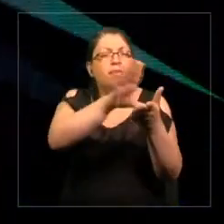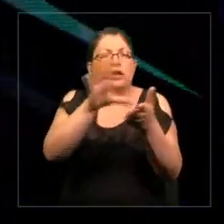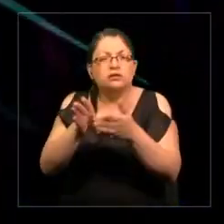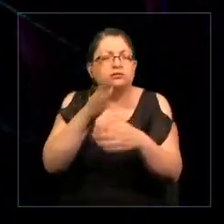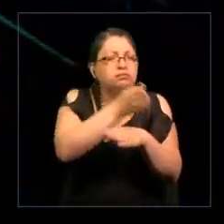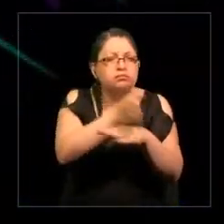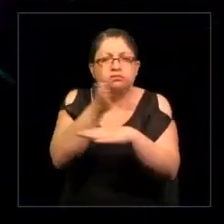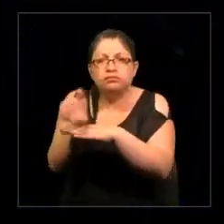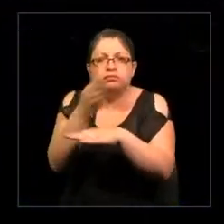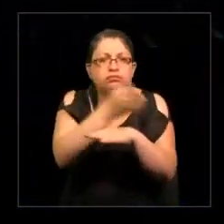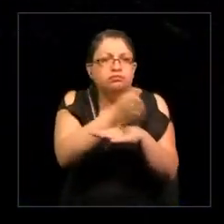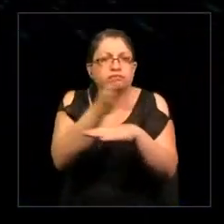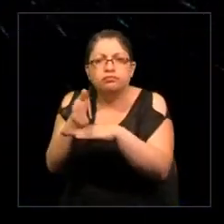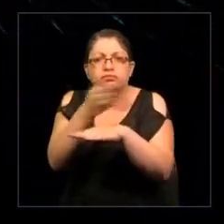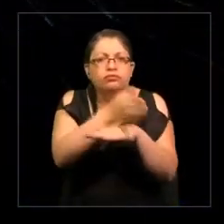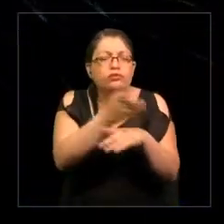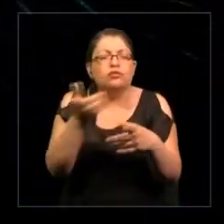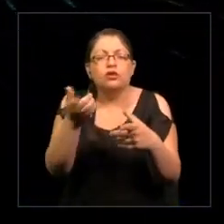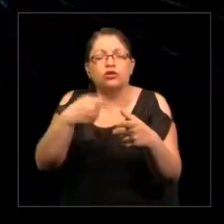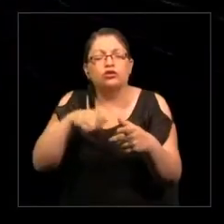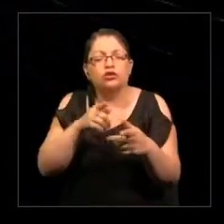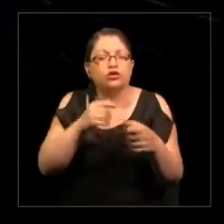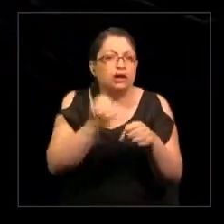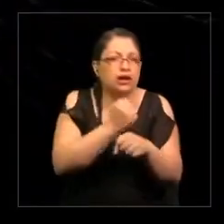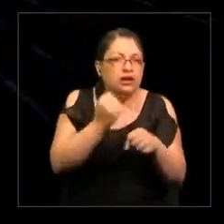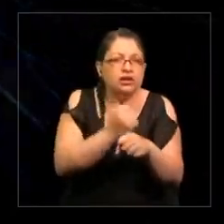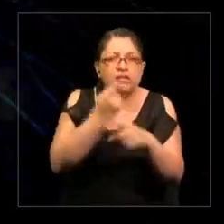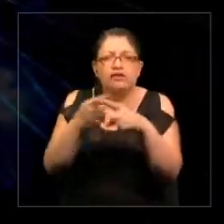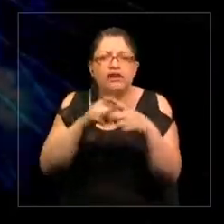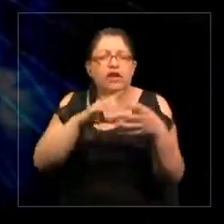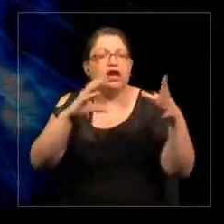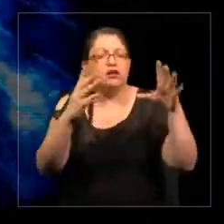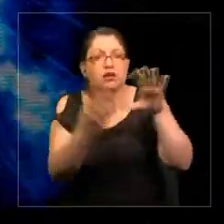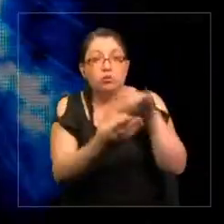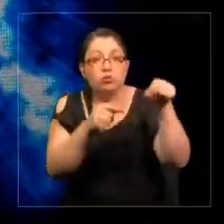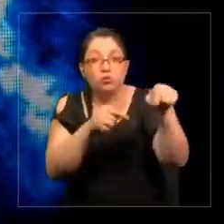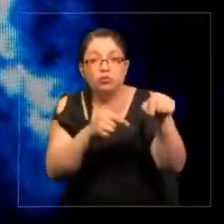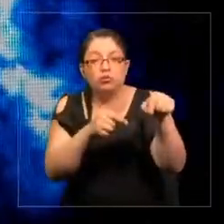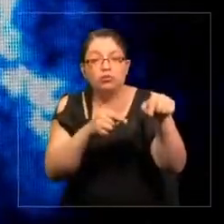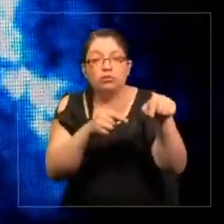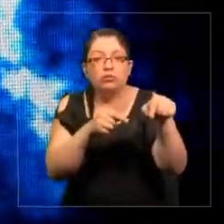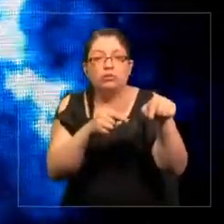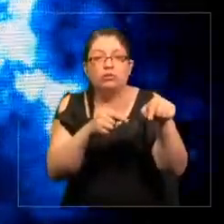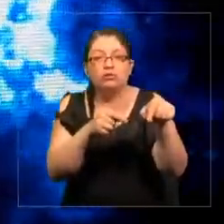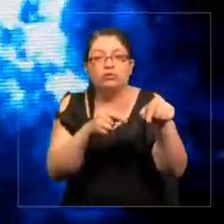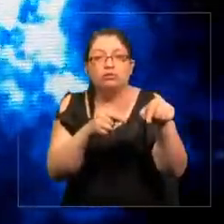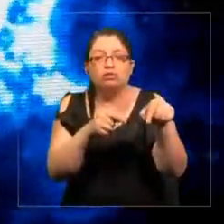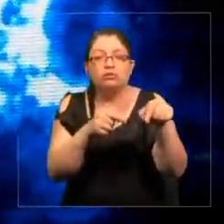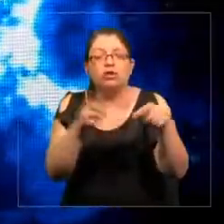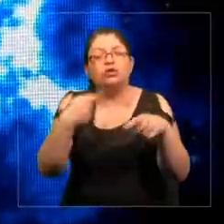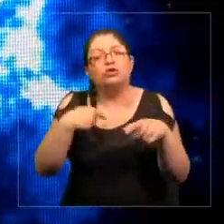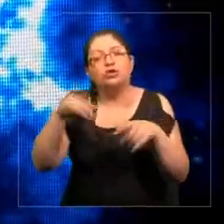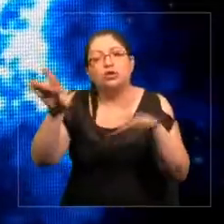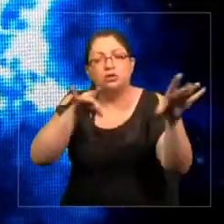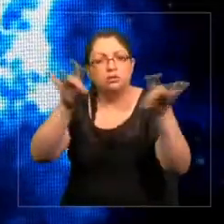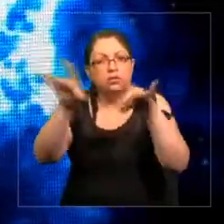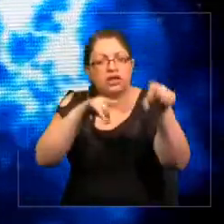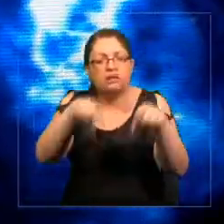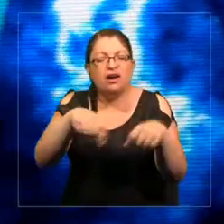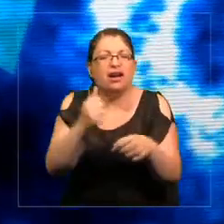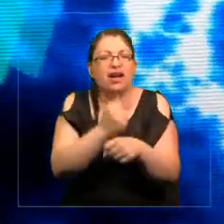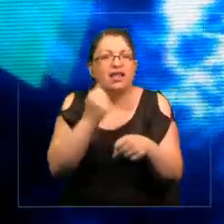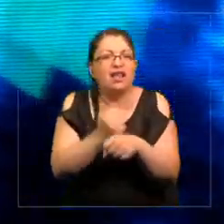tuvimos nueve talleres en diferentes países alrededor del mundo. Invitamos a esos talleres a